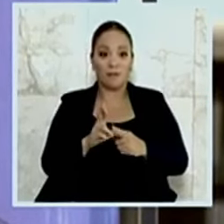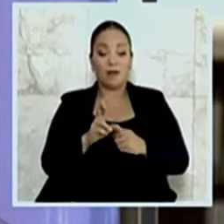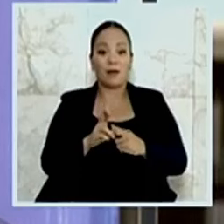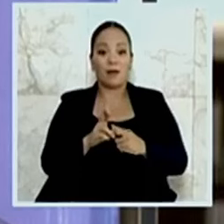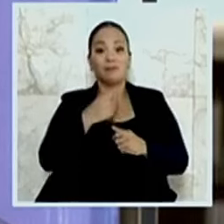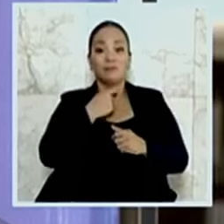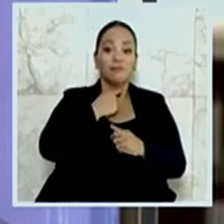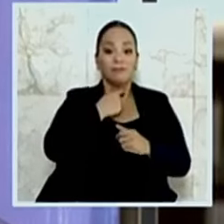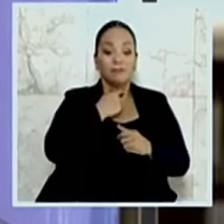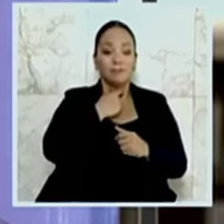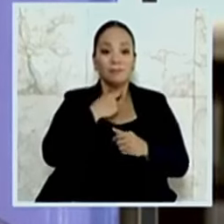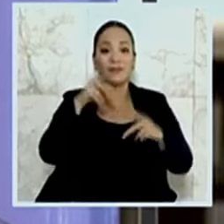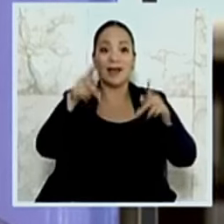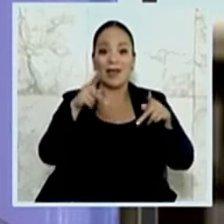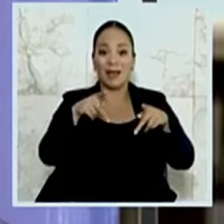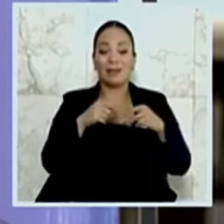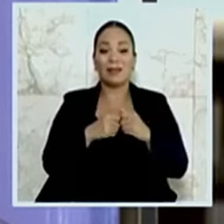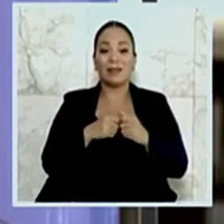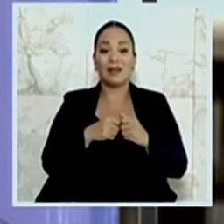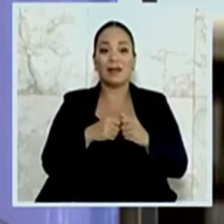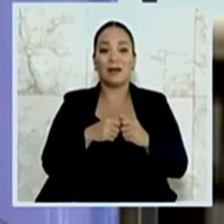Aquí tenemos un montón de cosas fregadas.